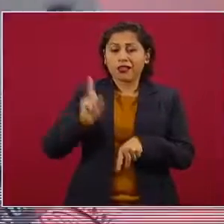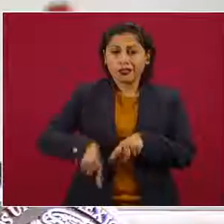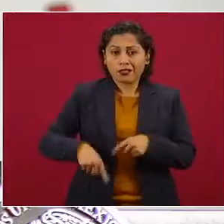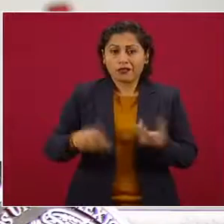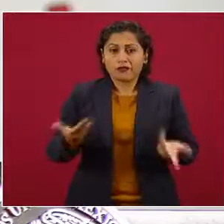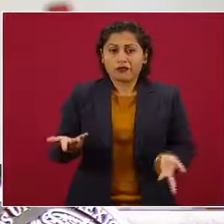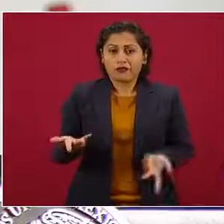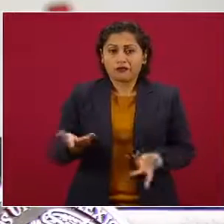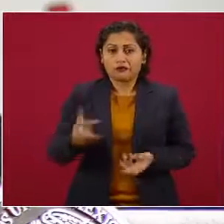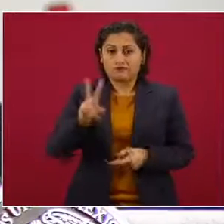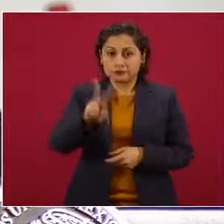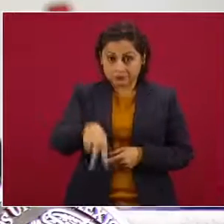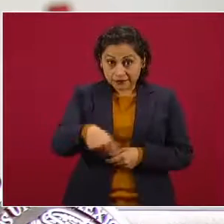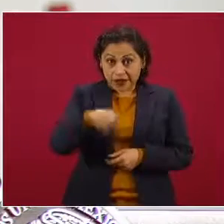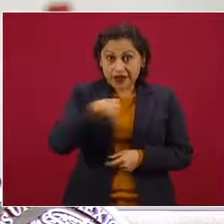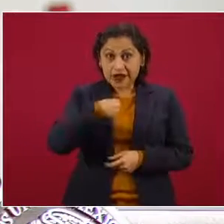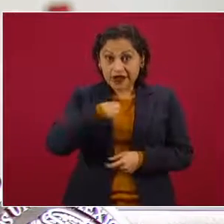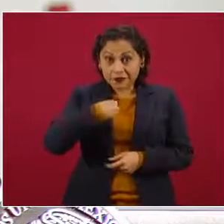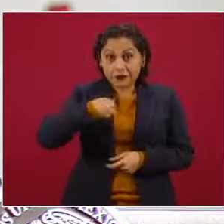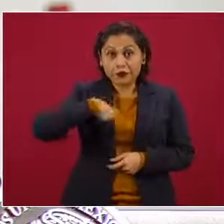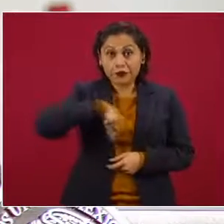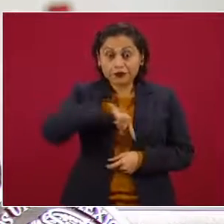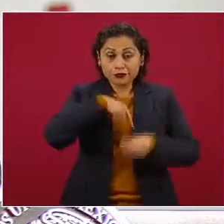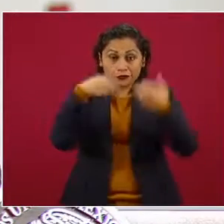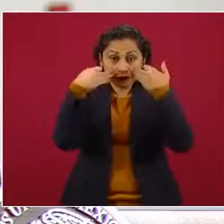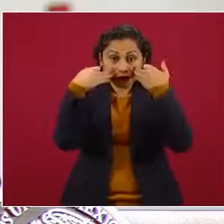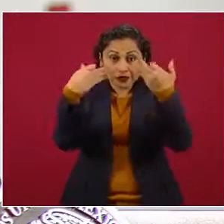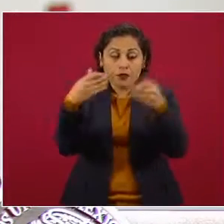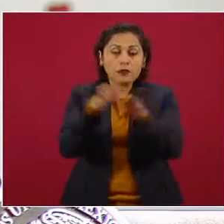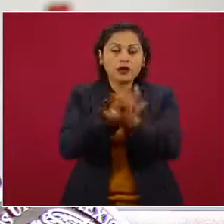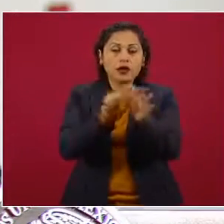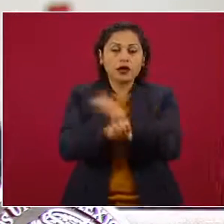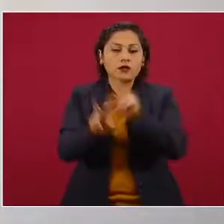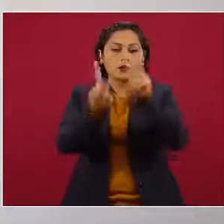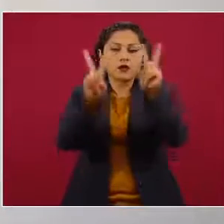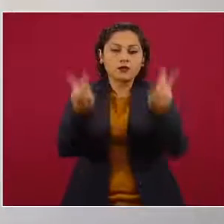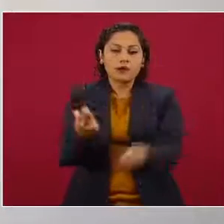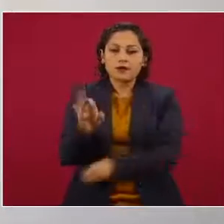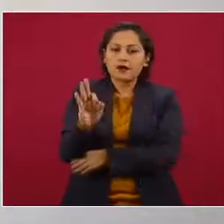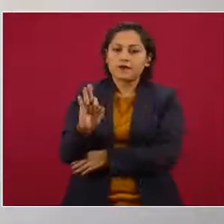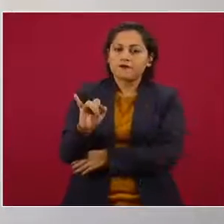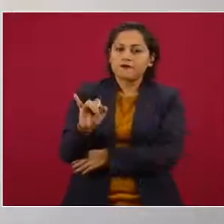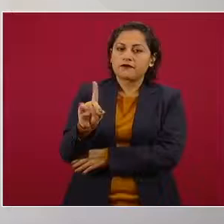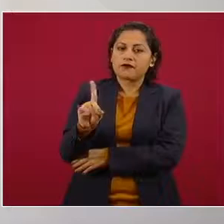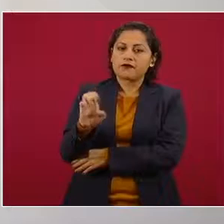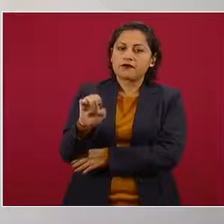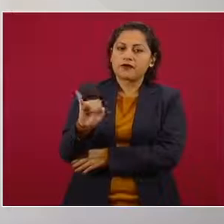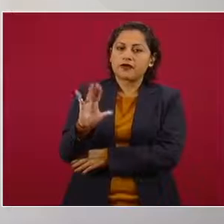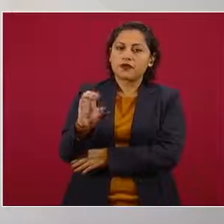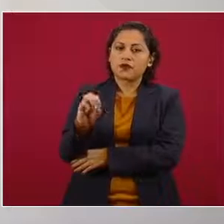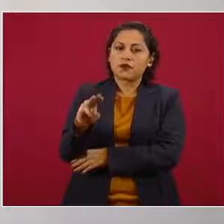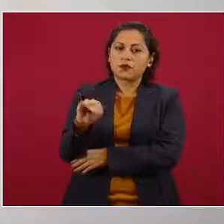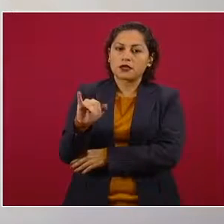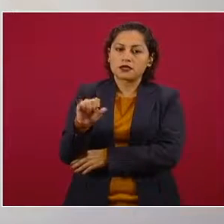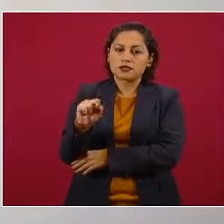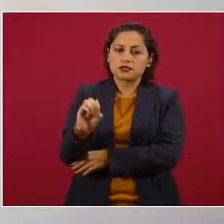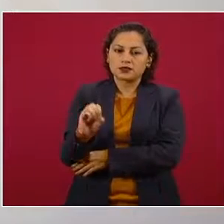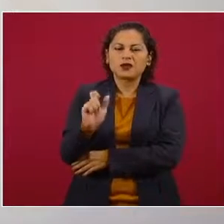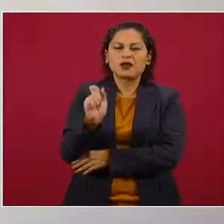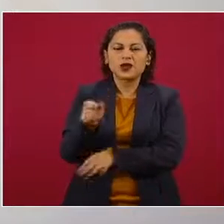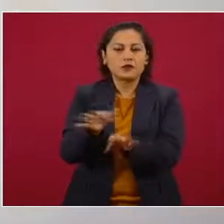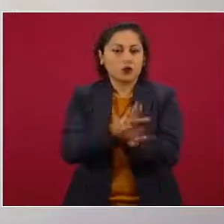viendo, esto de los fideicomisos, eso de los bebederos, por ejemplo, de las escuelas,